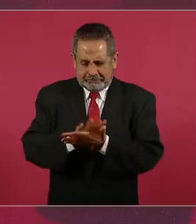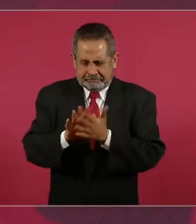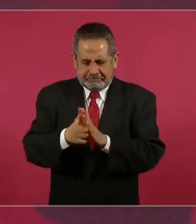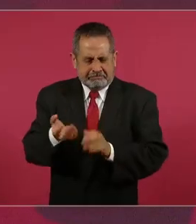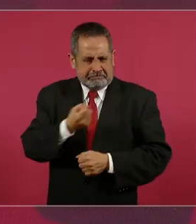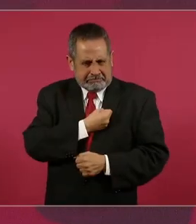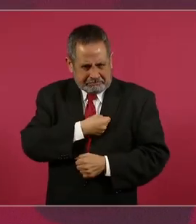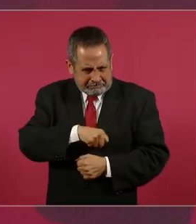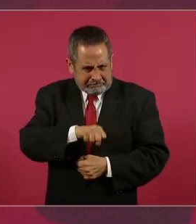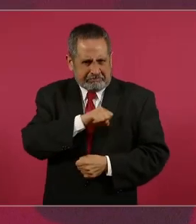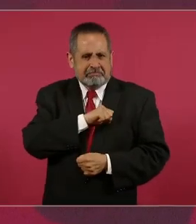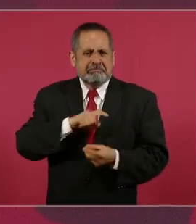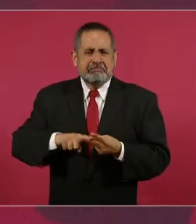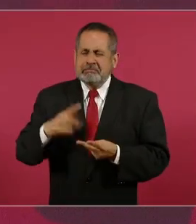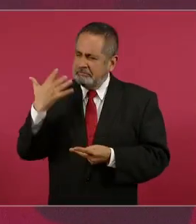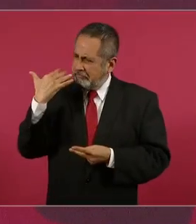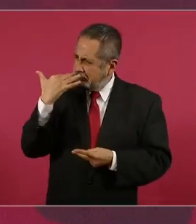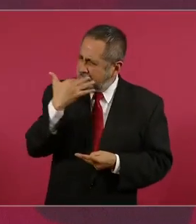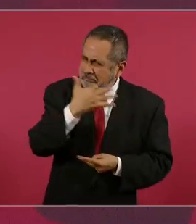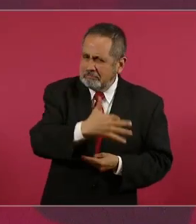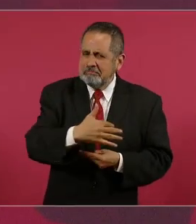sabroso